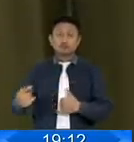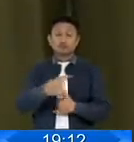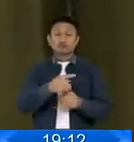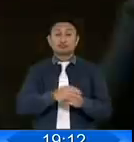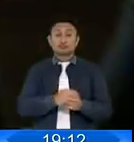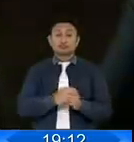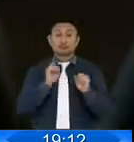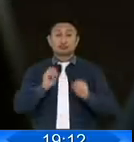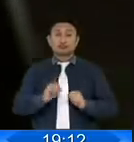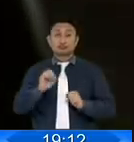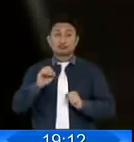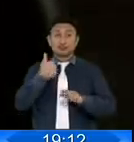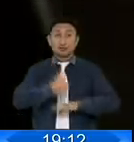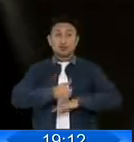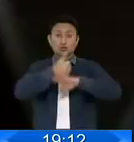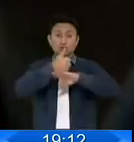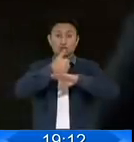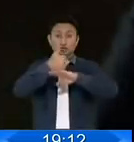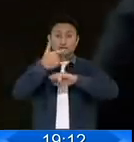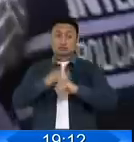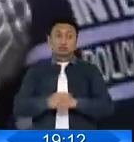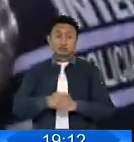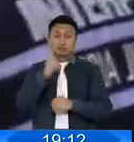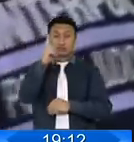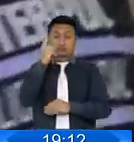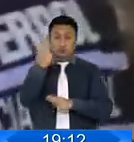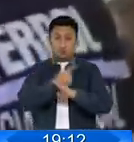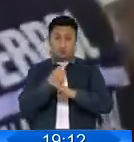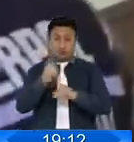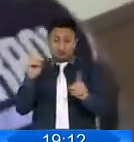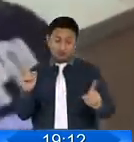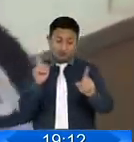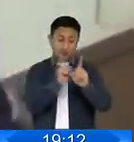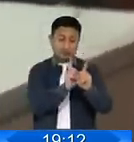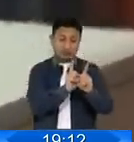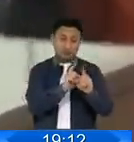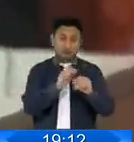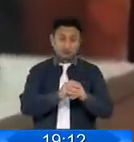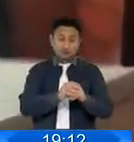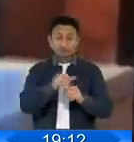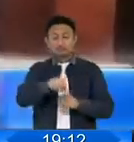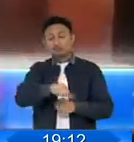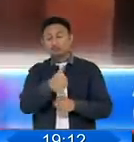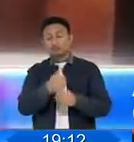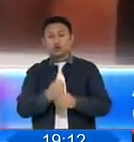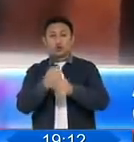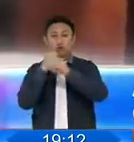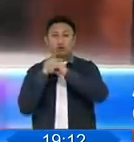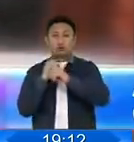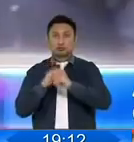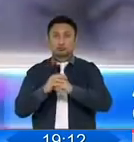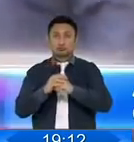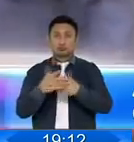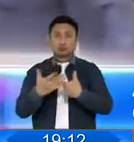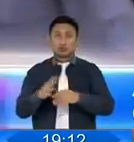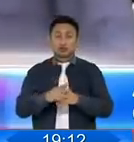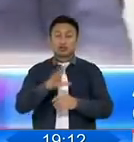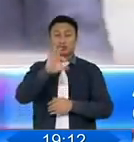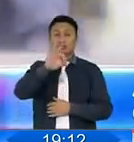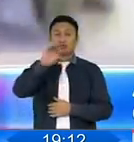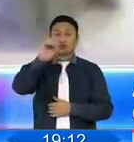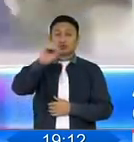ante la autoridad competente una vez por semana, entre otras obligaciones, al haber cumplido el 90% de la